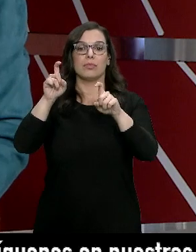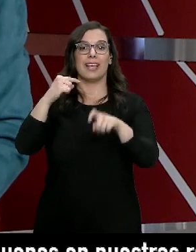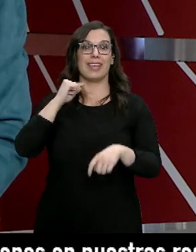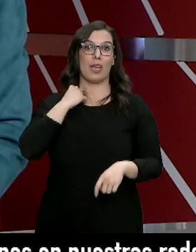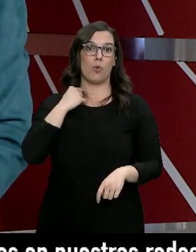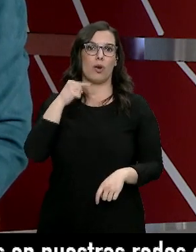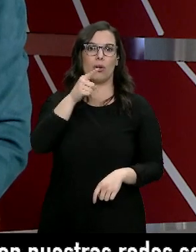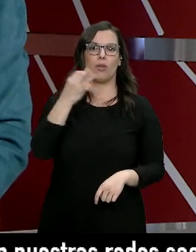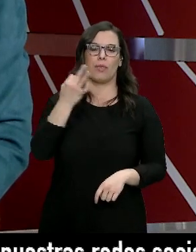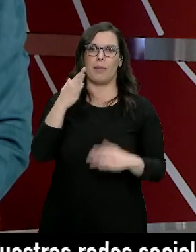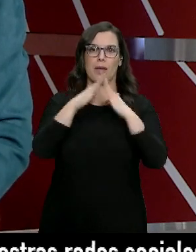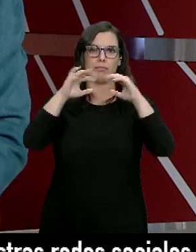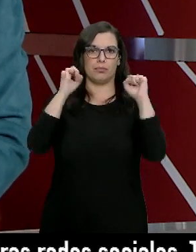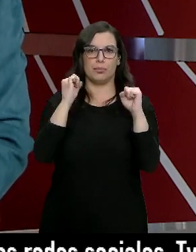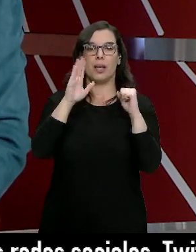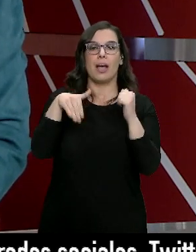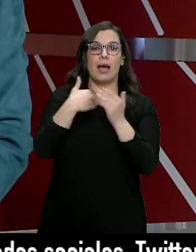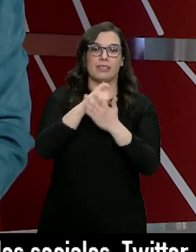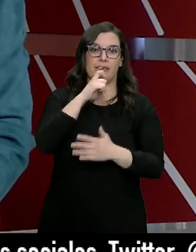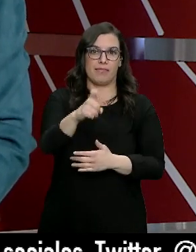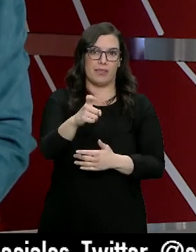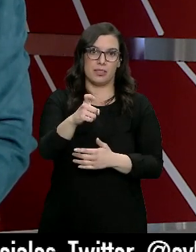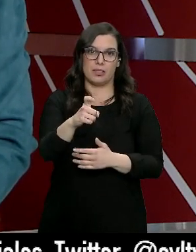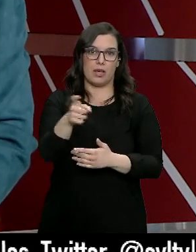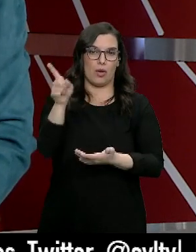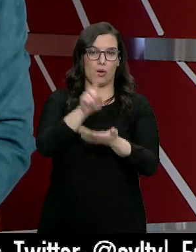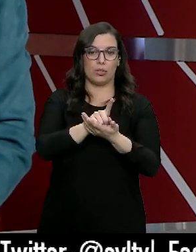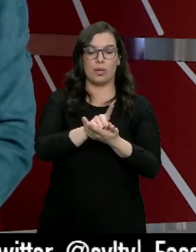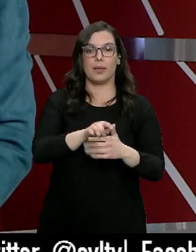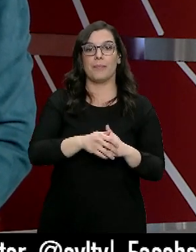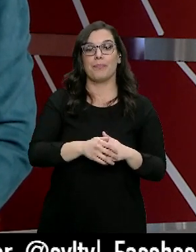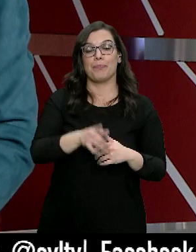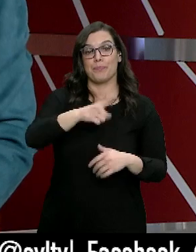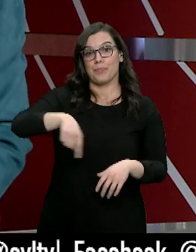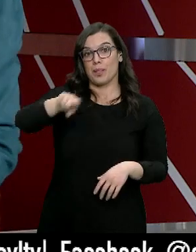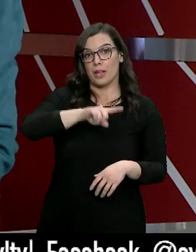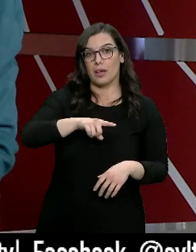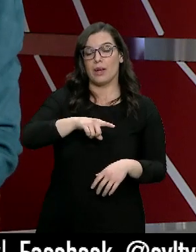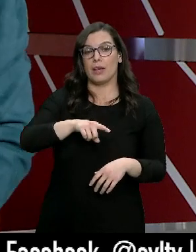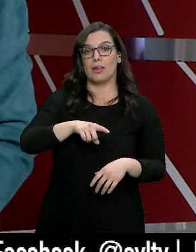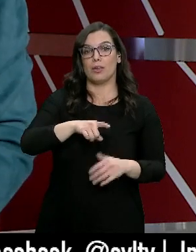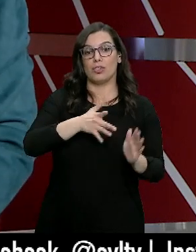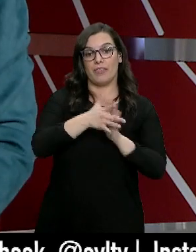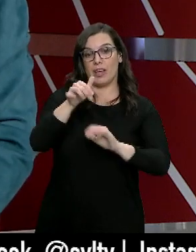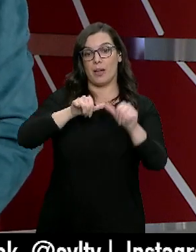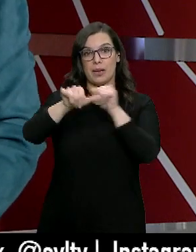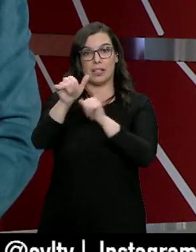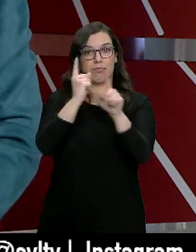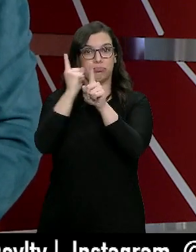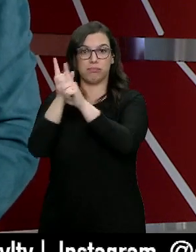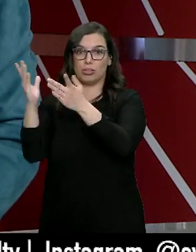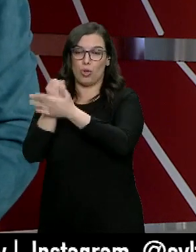en confinamiento domiciliario hasta nuevo aviso. El equipo que entrena, Jacobo Montes, cesa por tanto toda su actividad